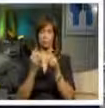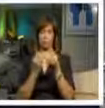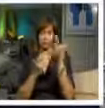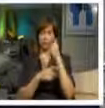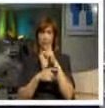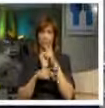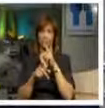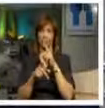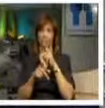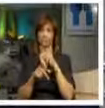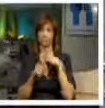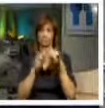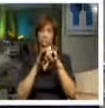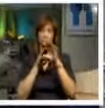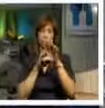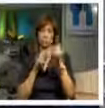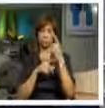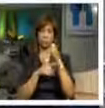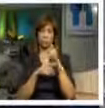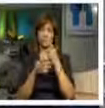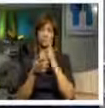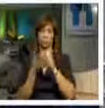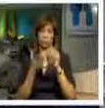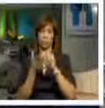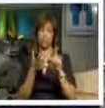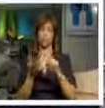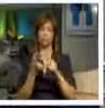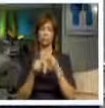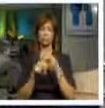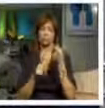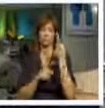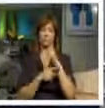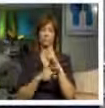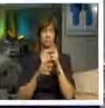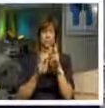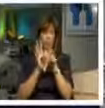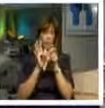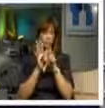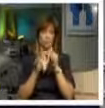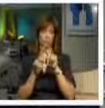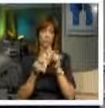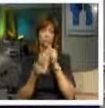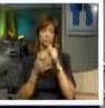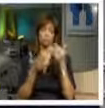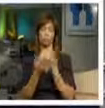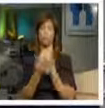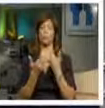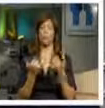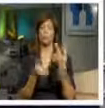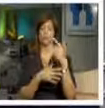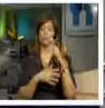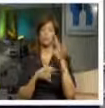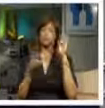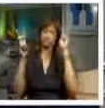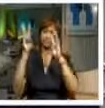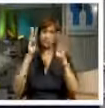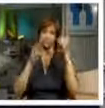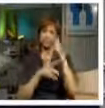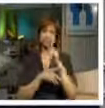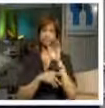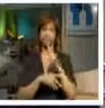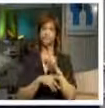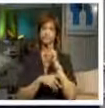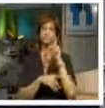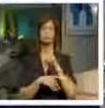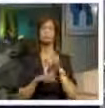que se ponen cámara y a veces con secretarias con amigas graban imágenes y eso no es nuevo en el país de algo sumamente preocupante por